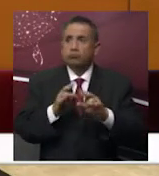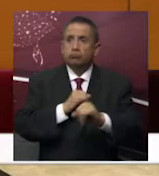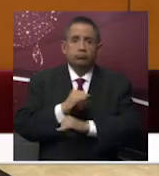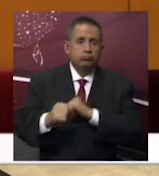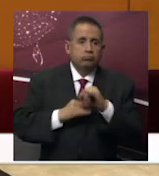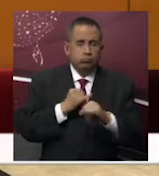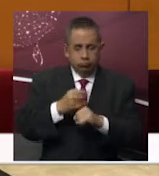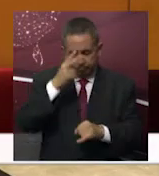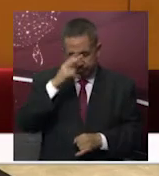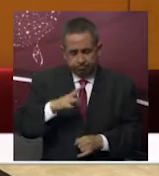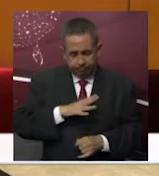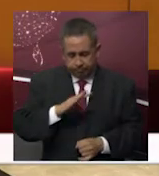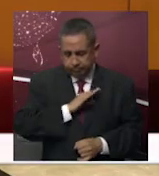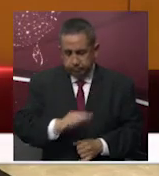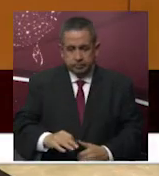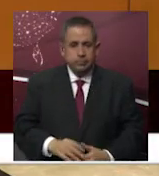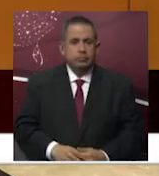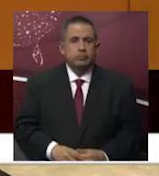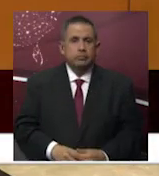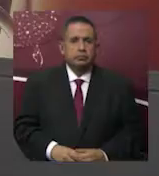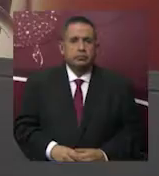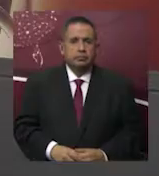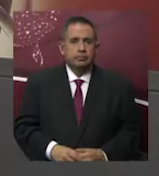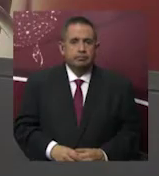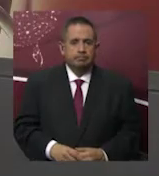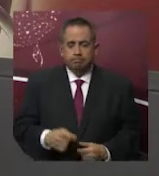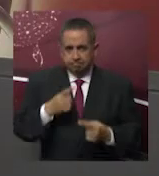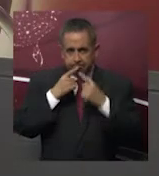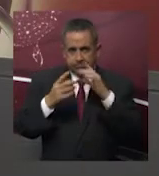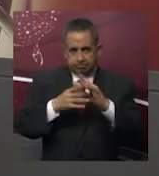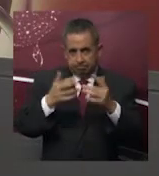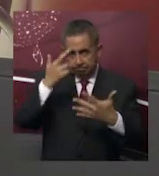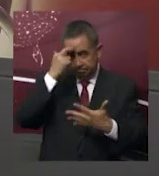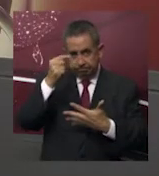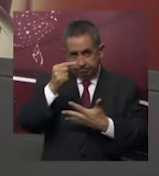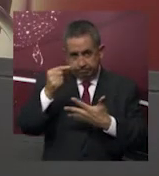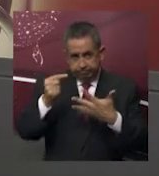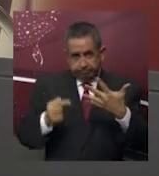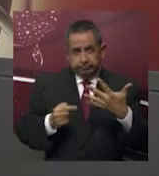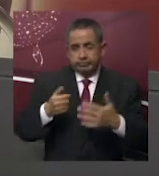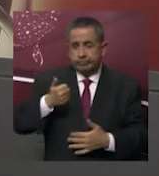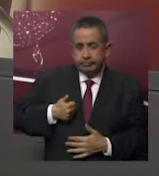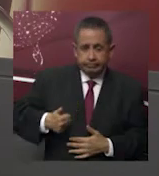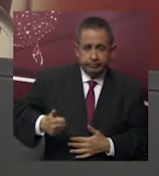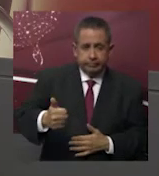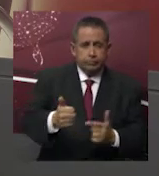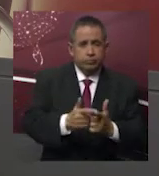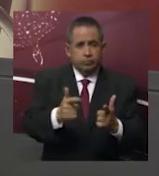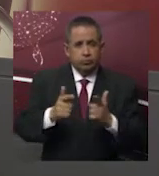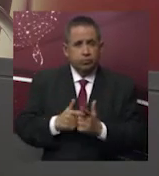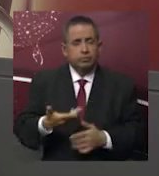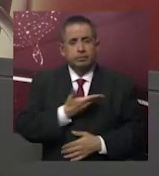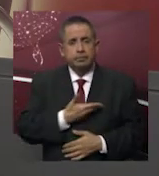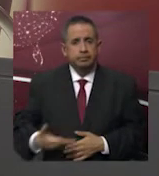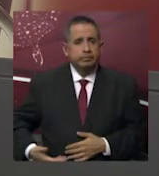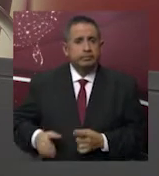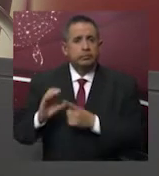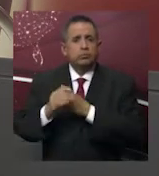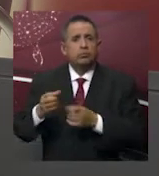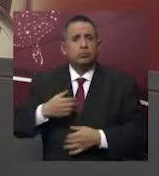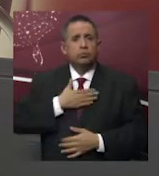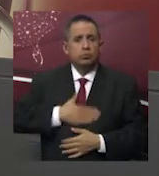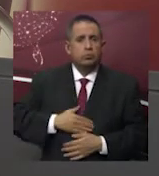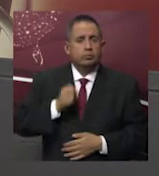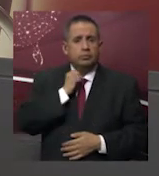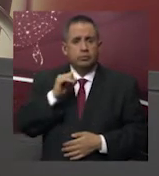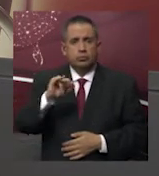de los que México es parte. Luego de la fundamentación del dictamen y previo a los posicionamientos de los grupos parlamentarios, el presidente de la Comisión